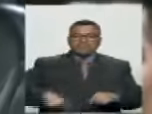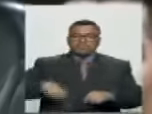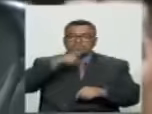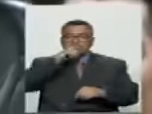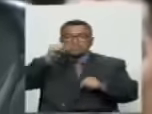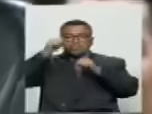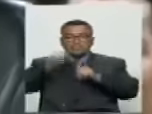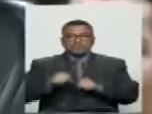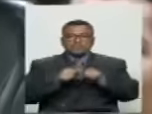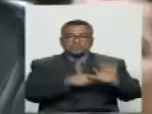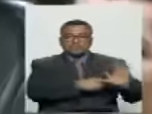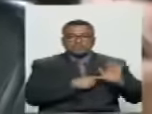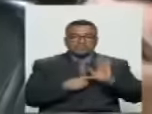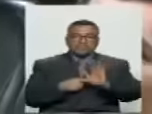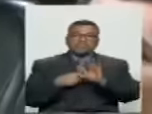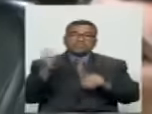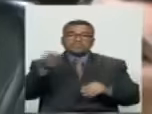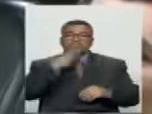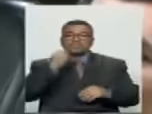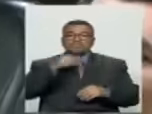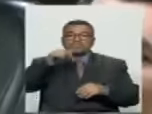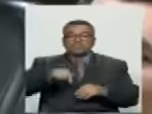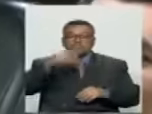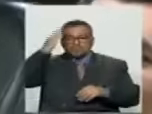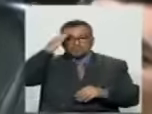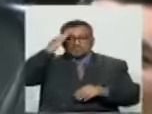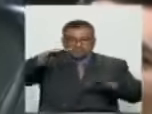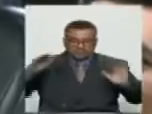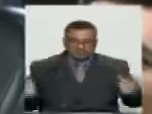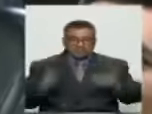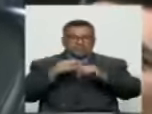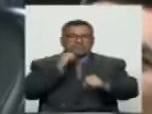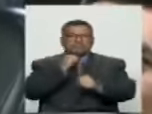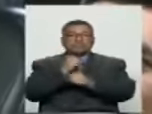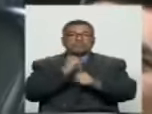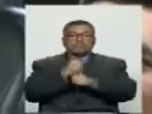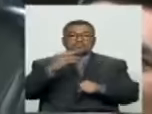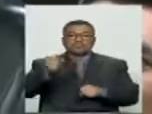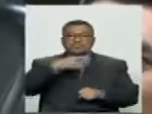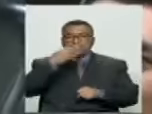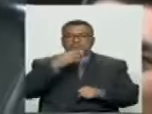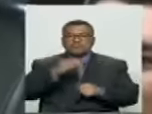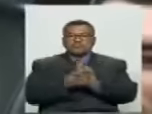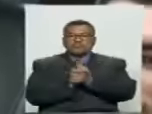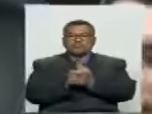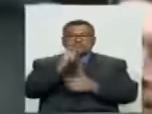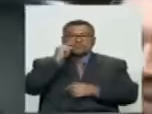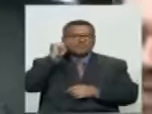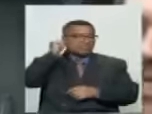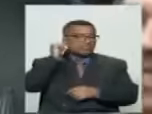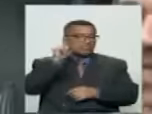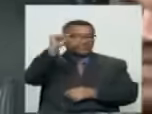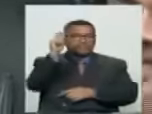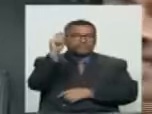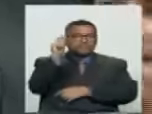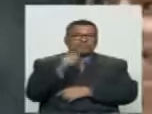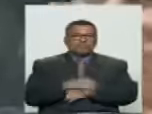Nicolás Maduro ha demostrado que la juventud sale hacia adelante es trabajando. Buenas tardes, colegas diputados.